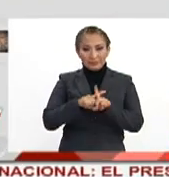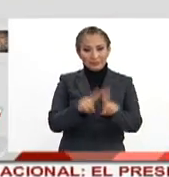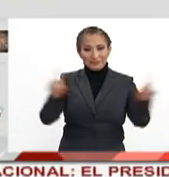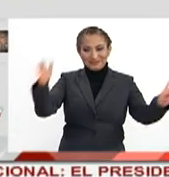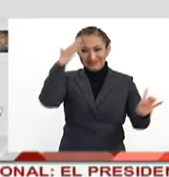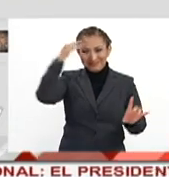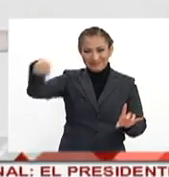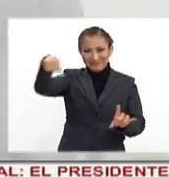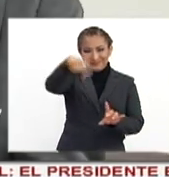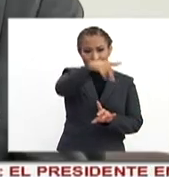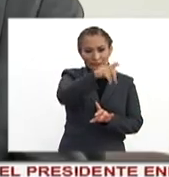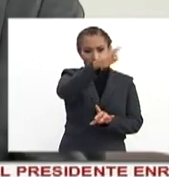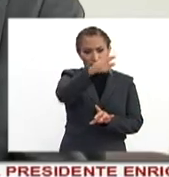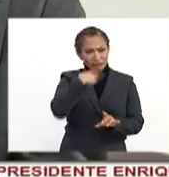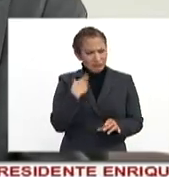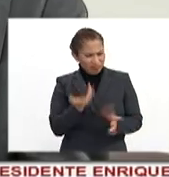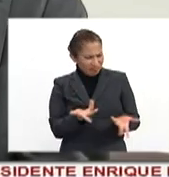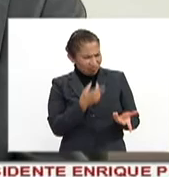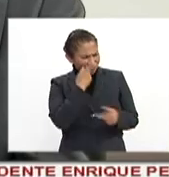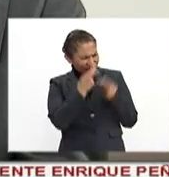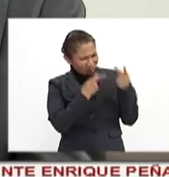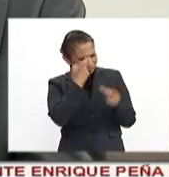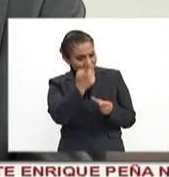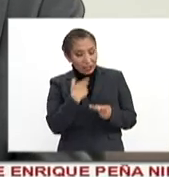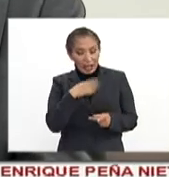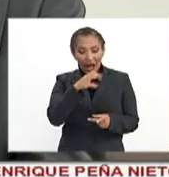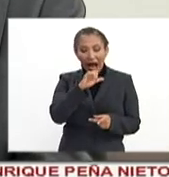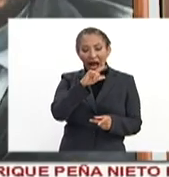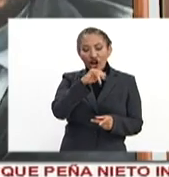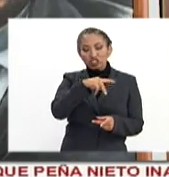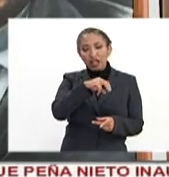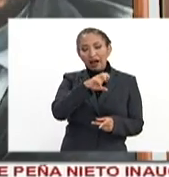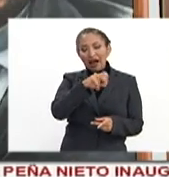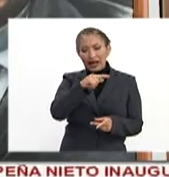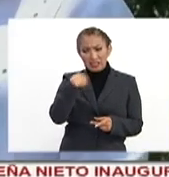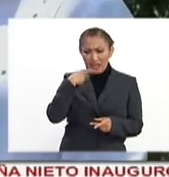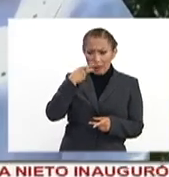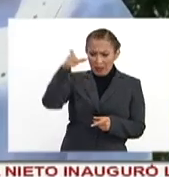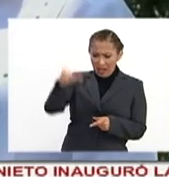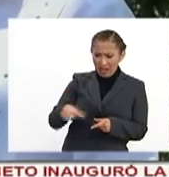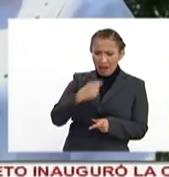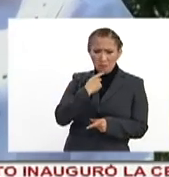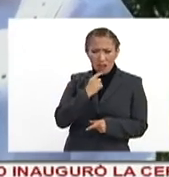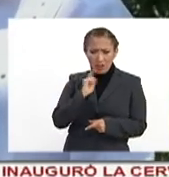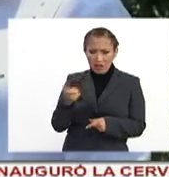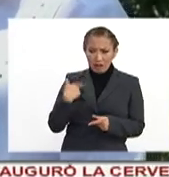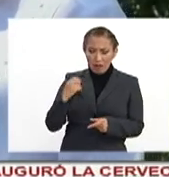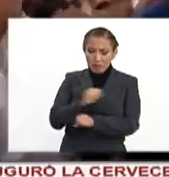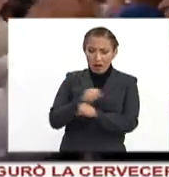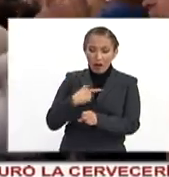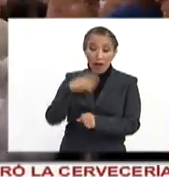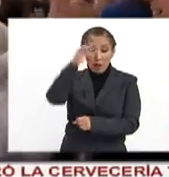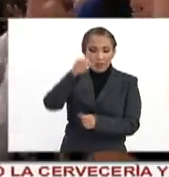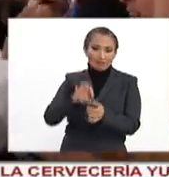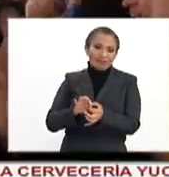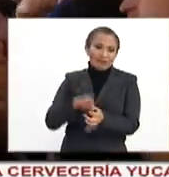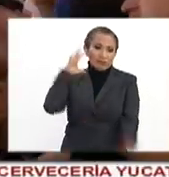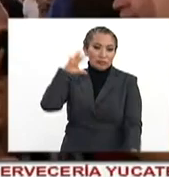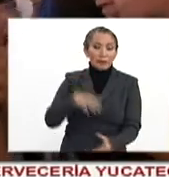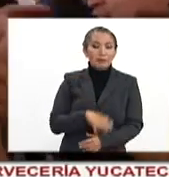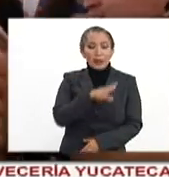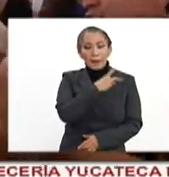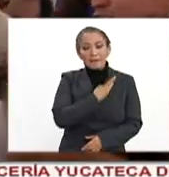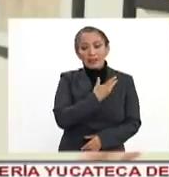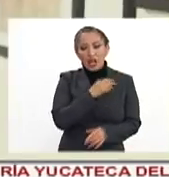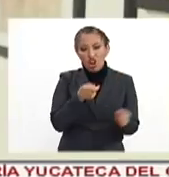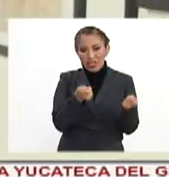Diferentes líderes perredistas reaccionaron a estos comentarios. Carlos Navarrete aseguró que el tono utilizado por López Obrador dinamita cualquier acuerdo. El